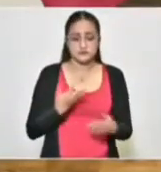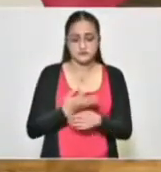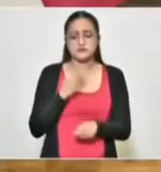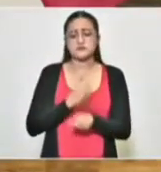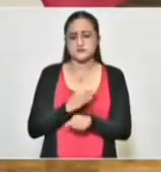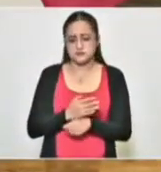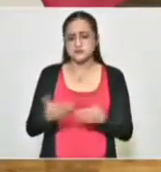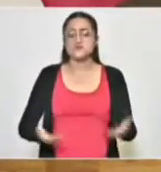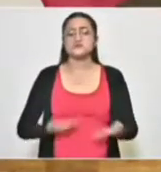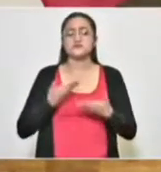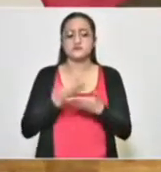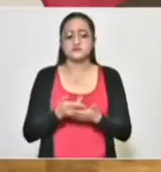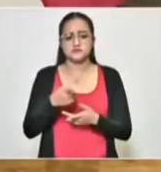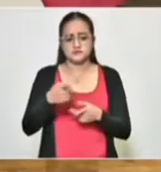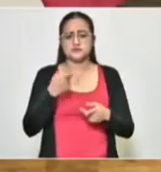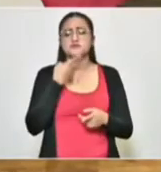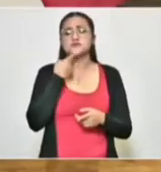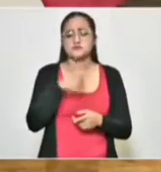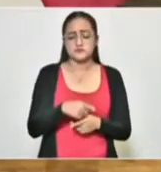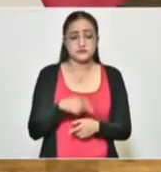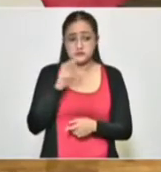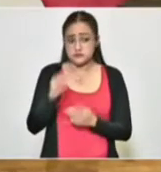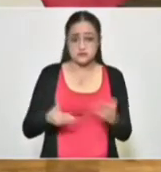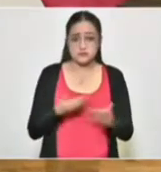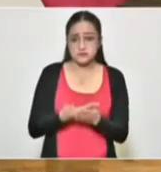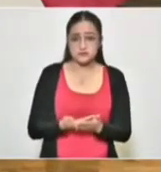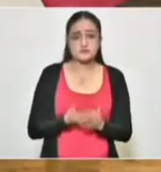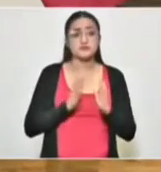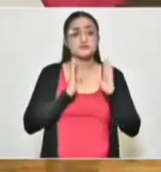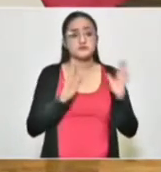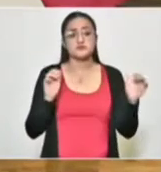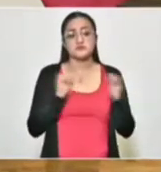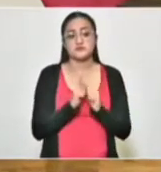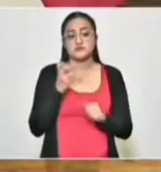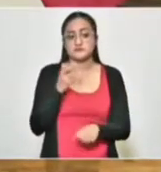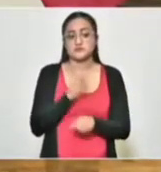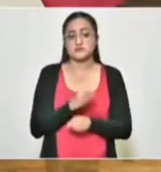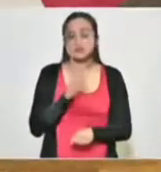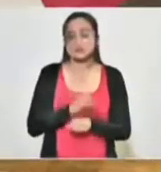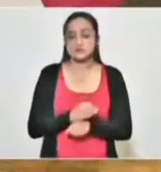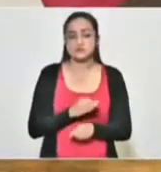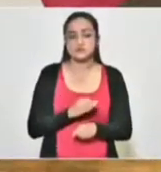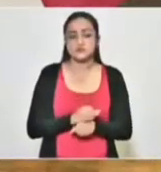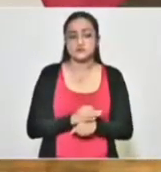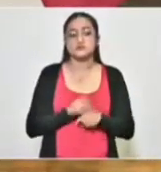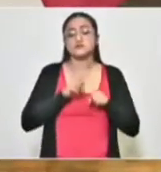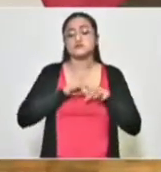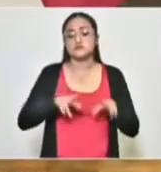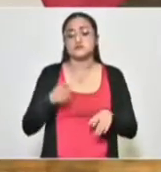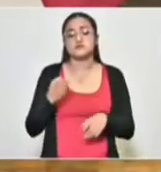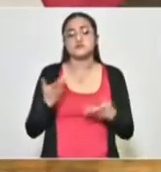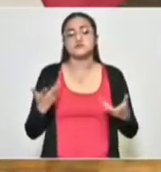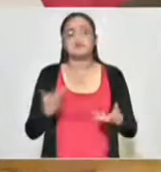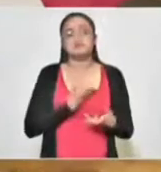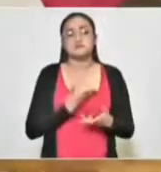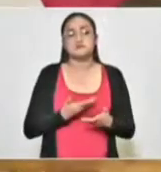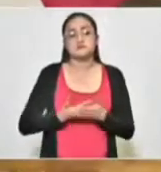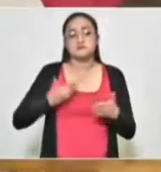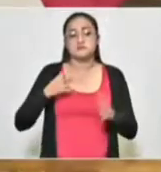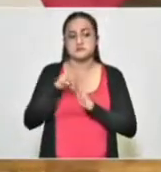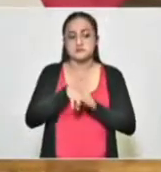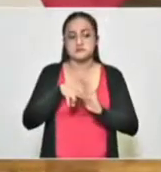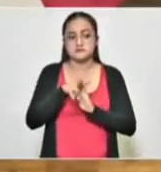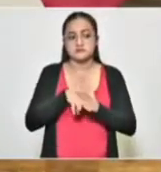denuncia, pero si no la presentan, ya con el hecho de que fue publicitado el contenido de ese